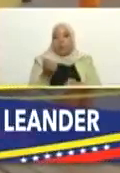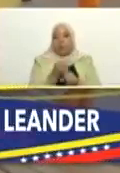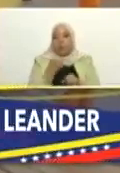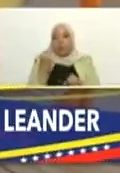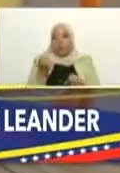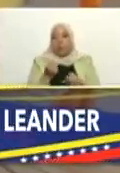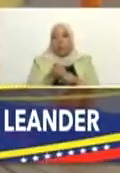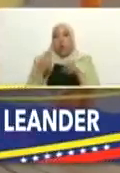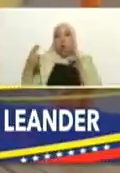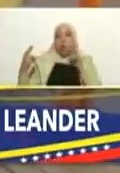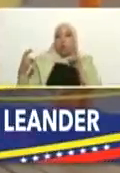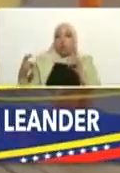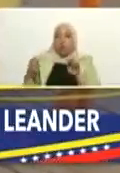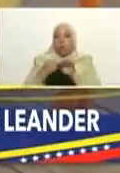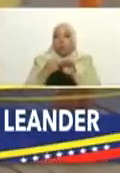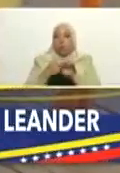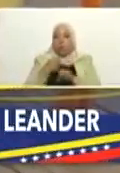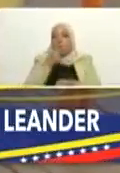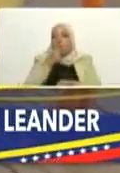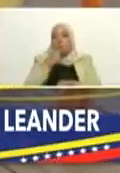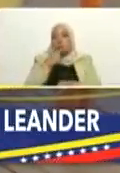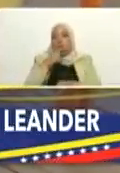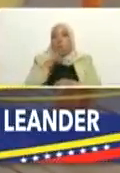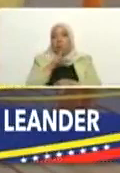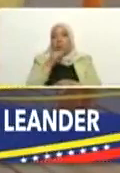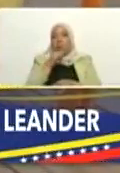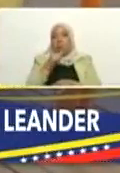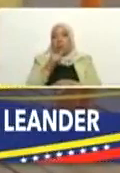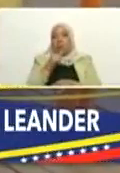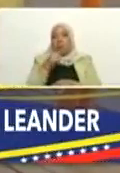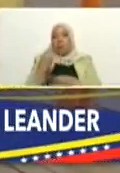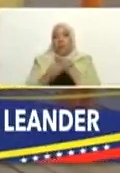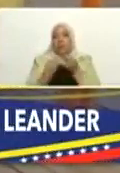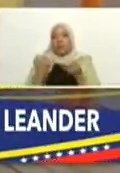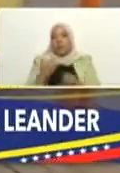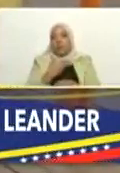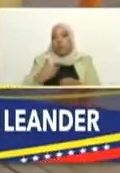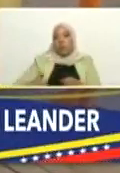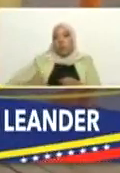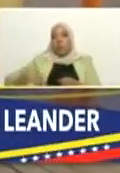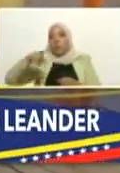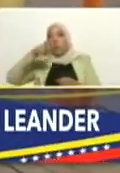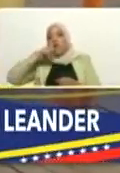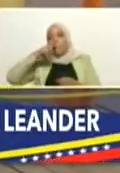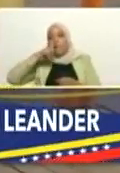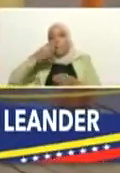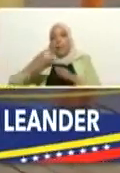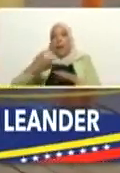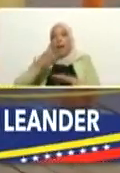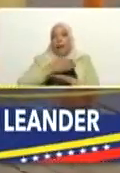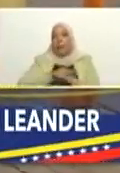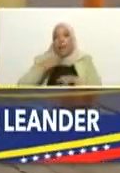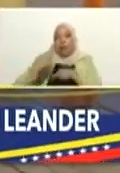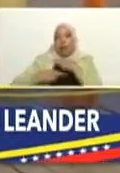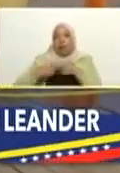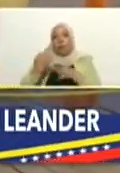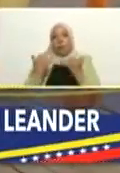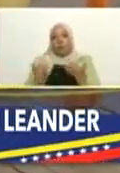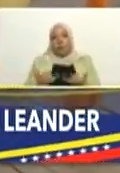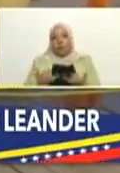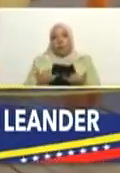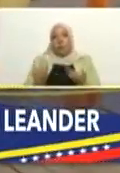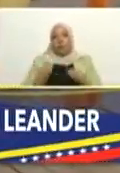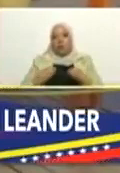las nuevas generaciones para que se enamoren de la historia. Resaltar, presidente, el contraste. Antes de que llegara la revolución, aquí había